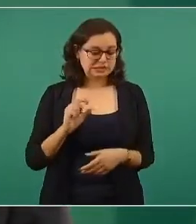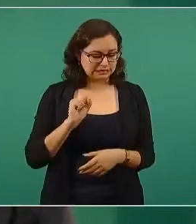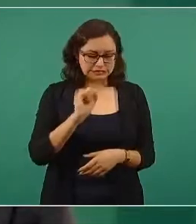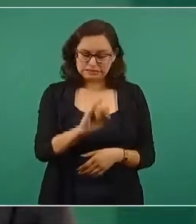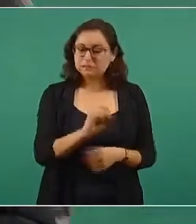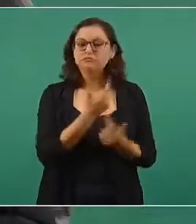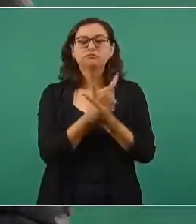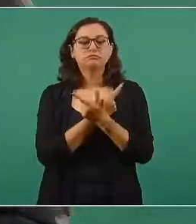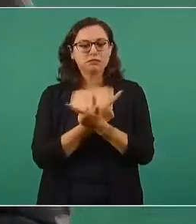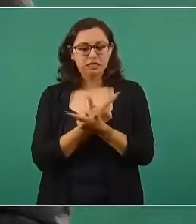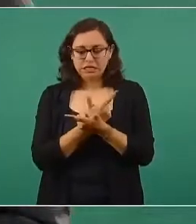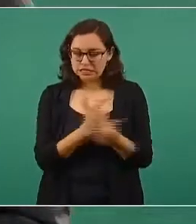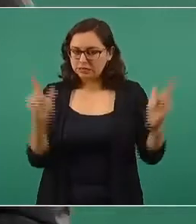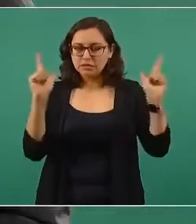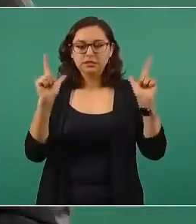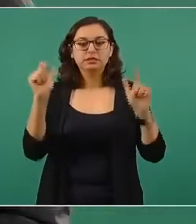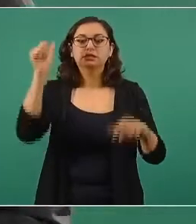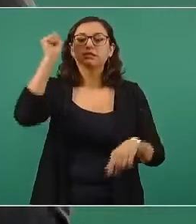libertad.